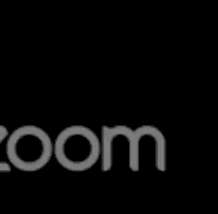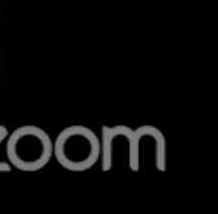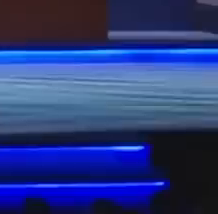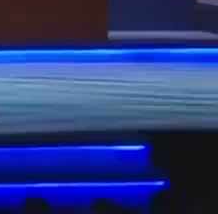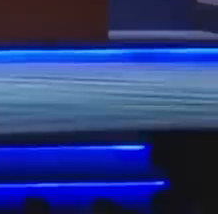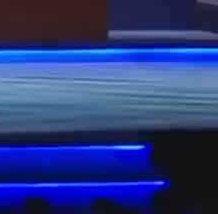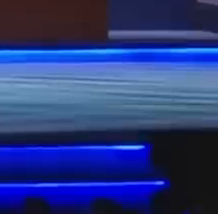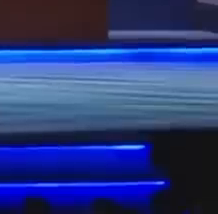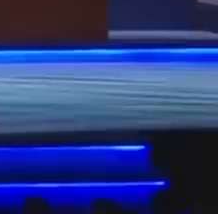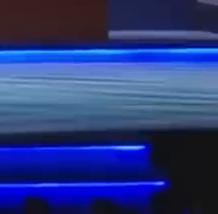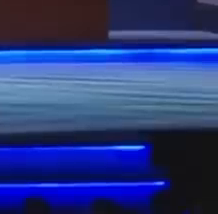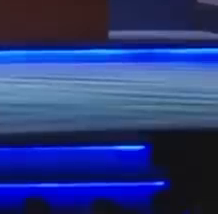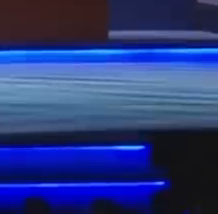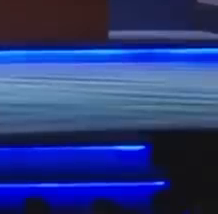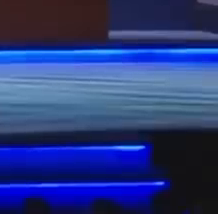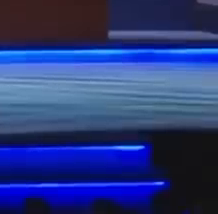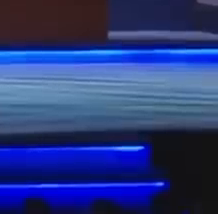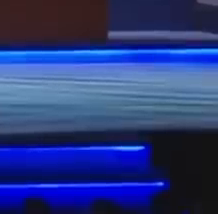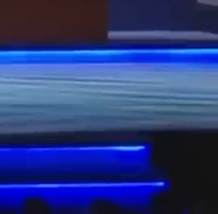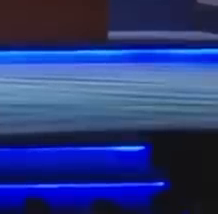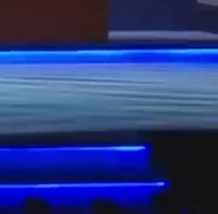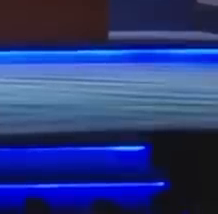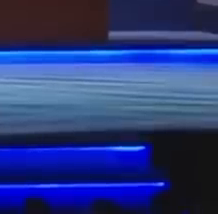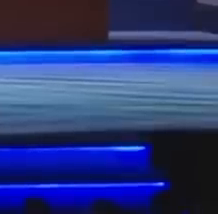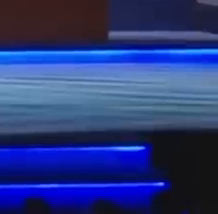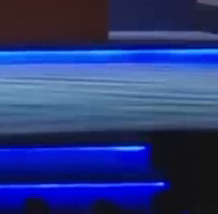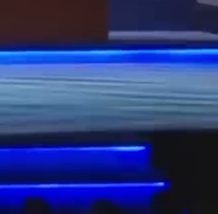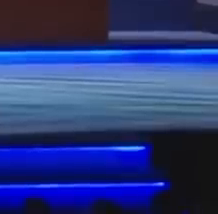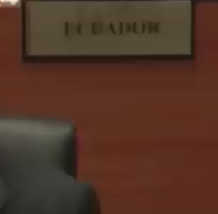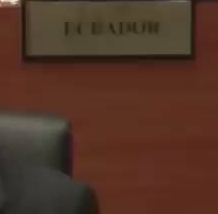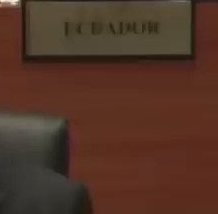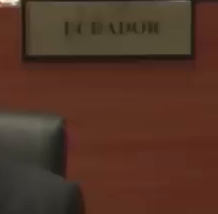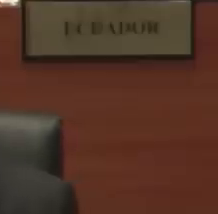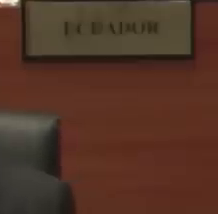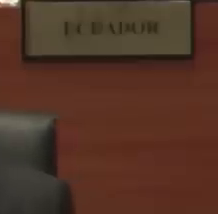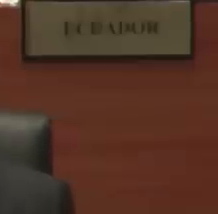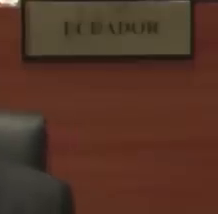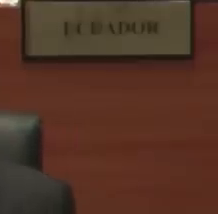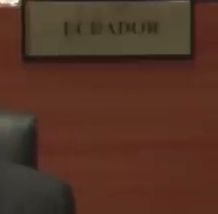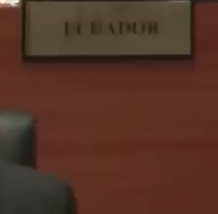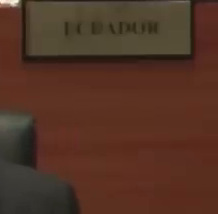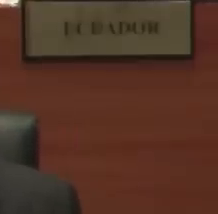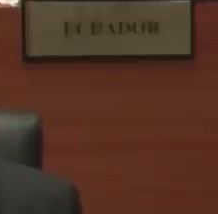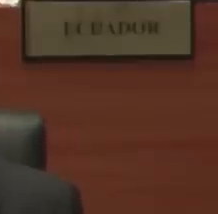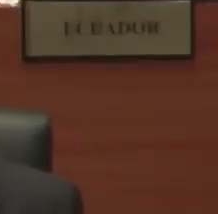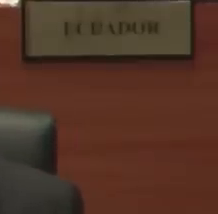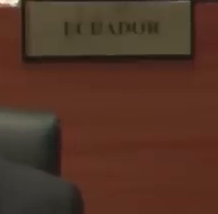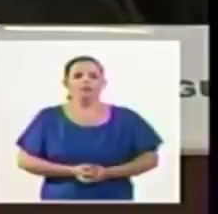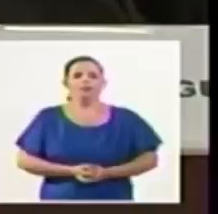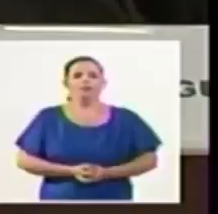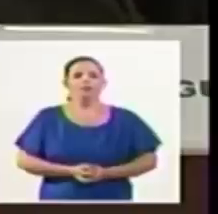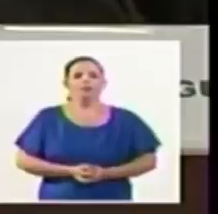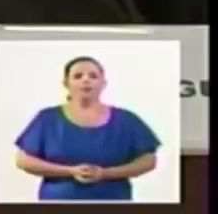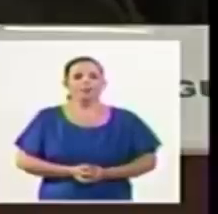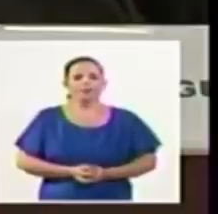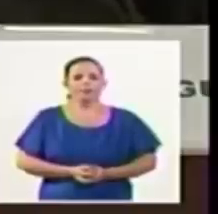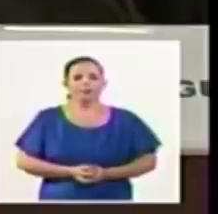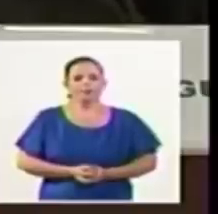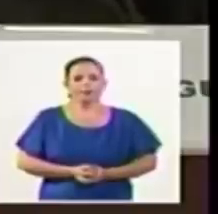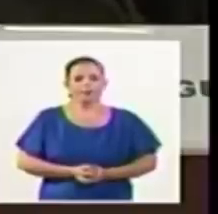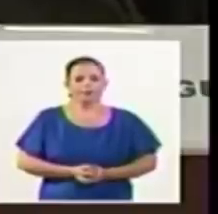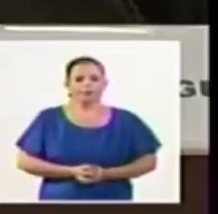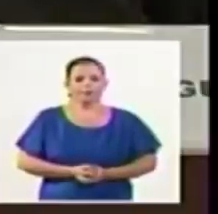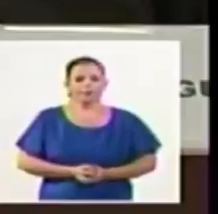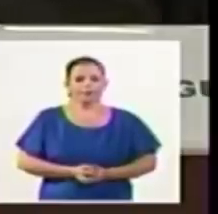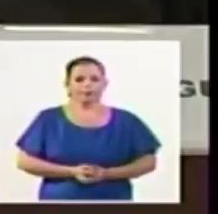en diversos foros relacionados con la cumbre, pero no representarán una delegación oficial de Nicaragua. Funcionarios de la